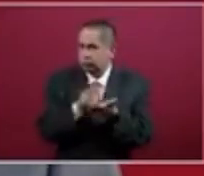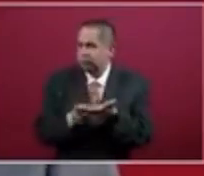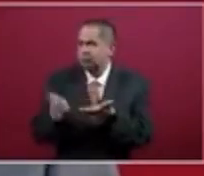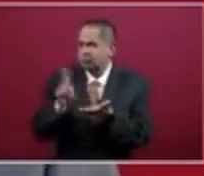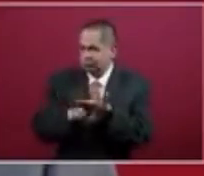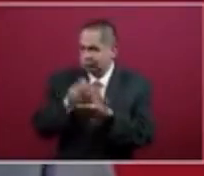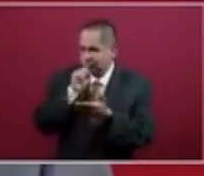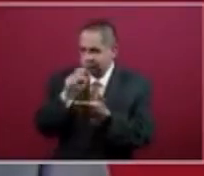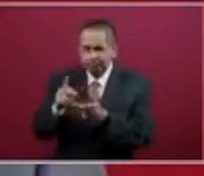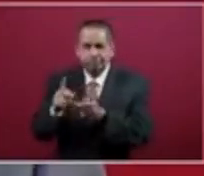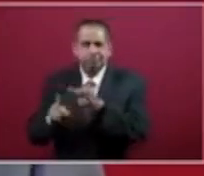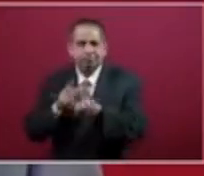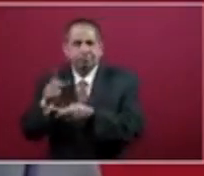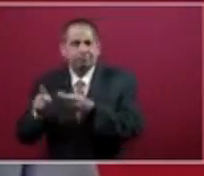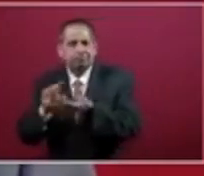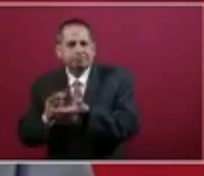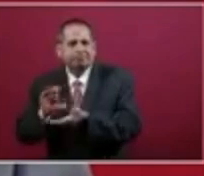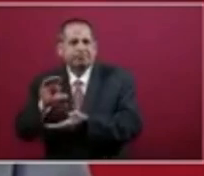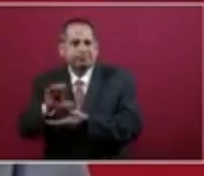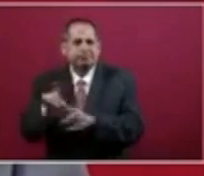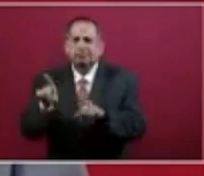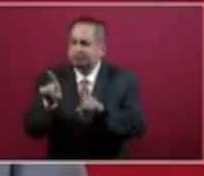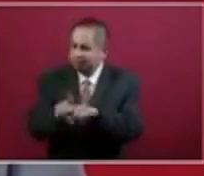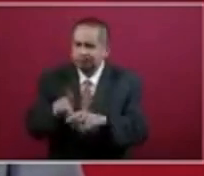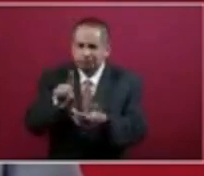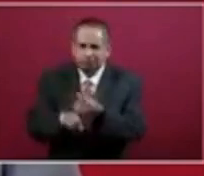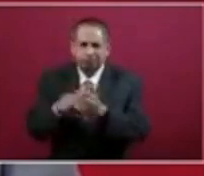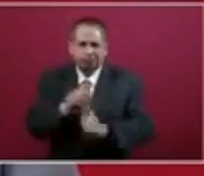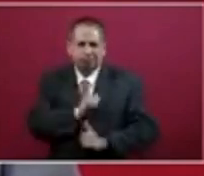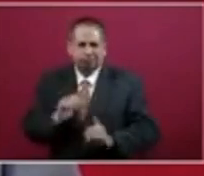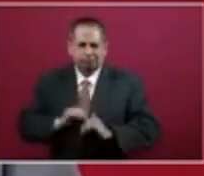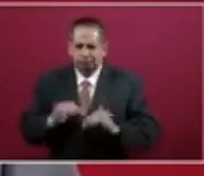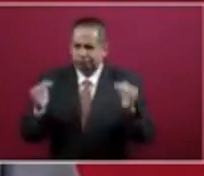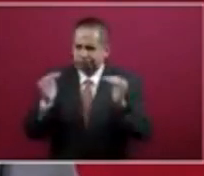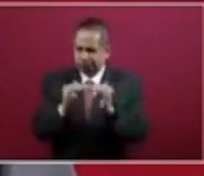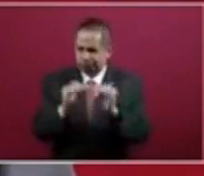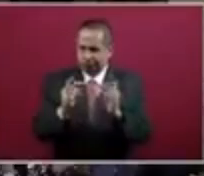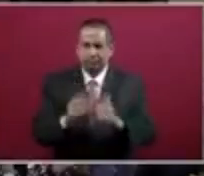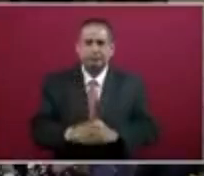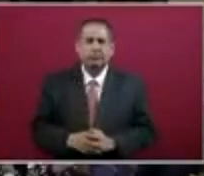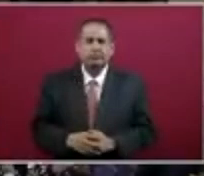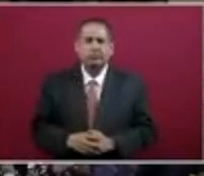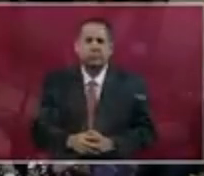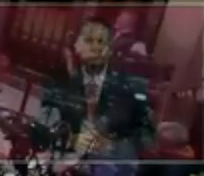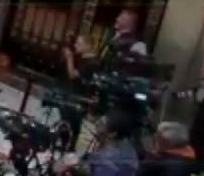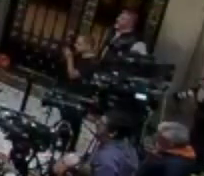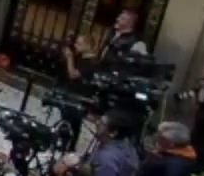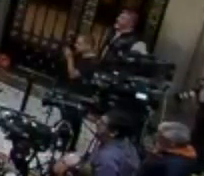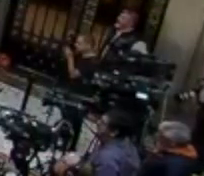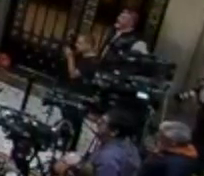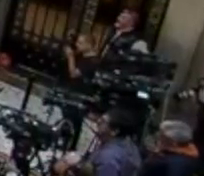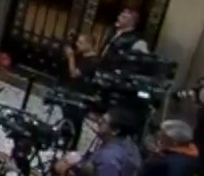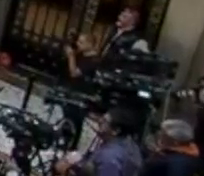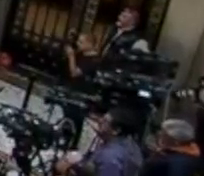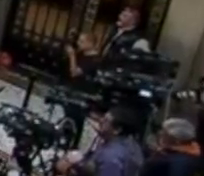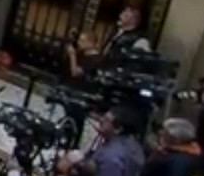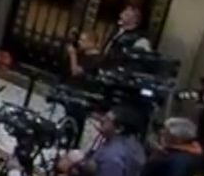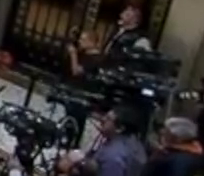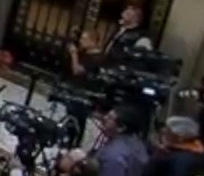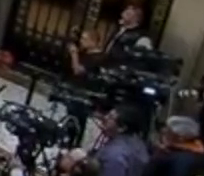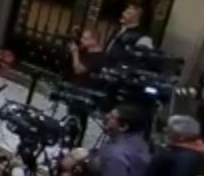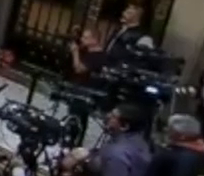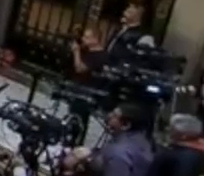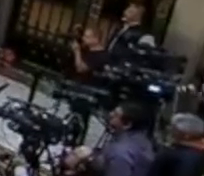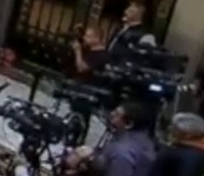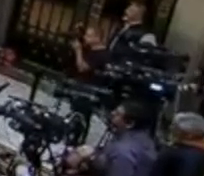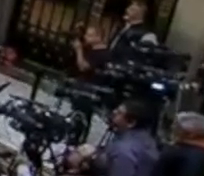El presidente Andrés Manuel López Obrador enfatizó que nunca tuvo conocimiento que durante sus actos de campaña hubiera una amenaza de envenenamiento, revelada